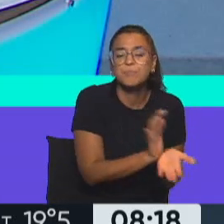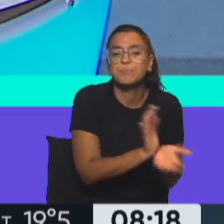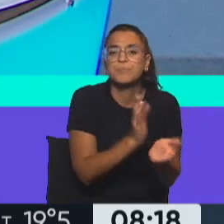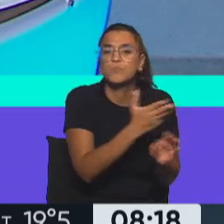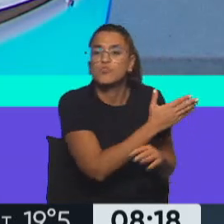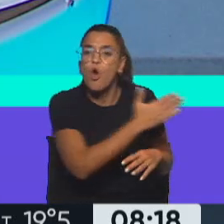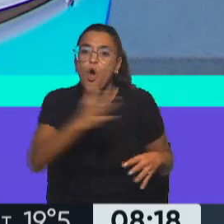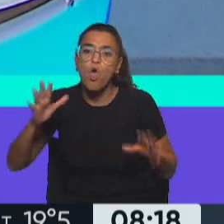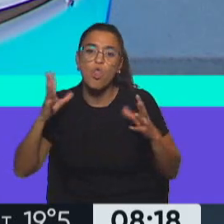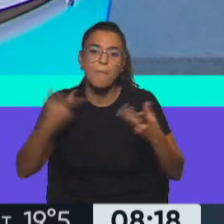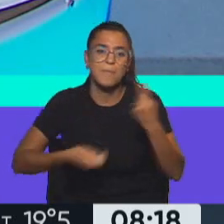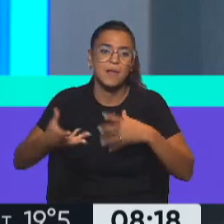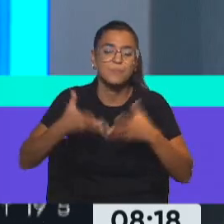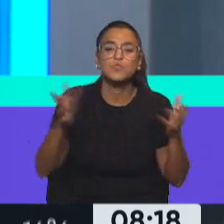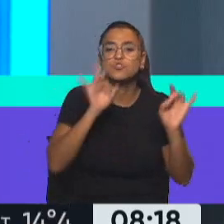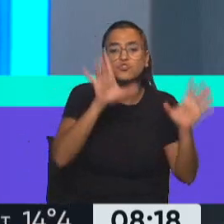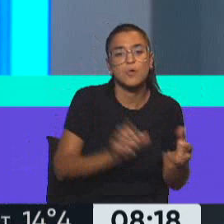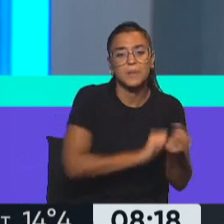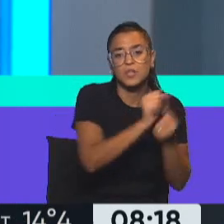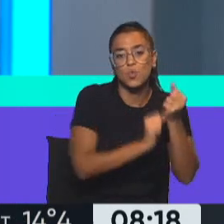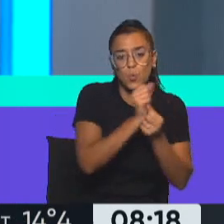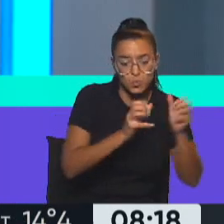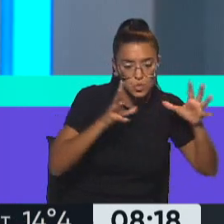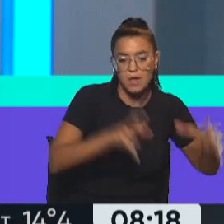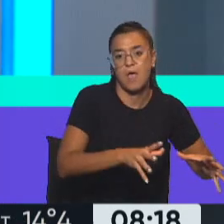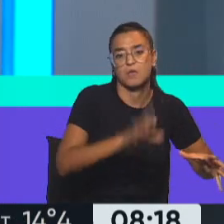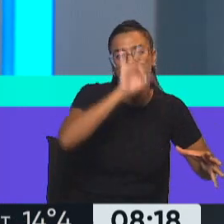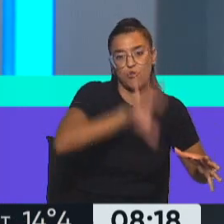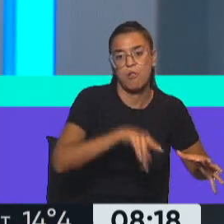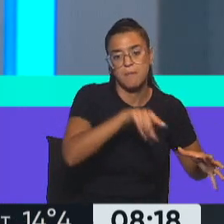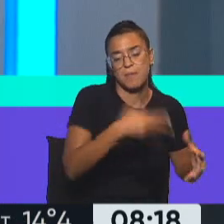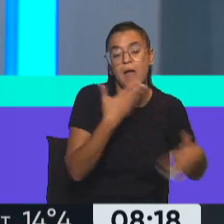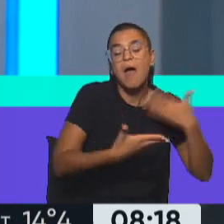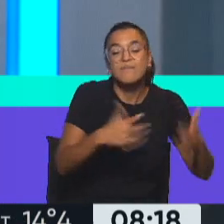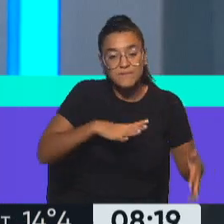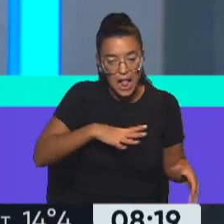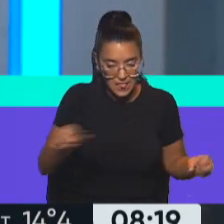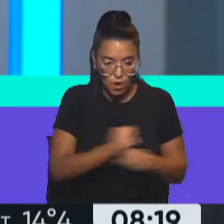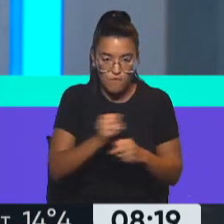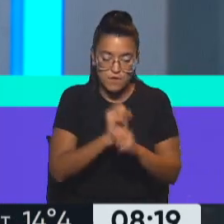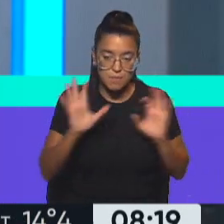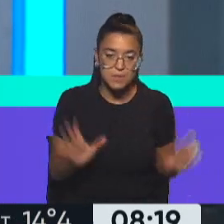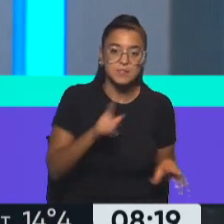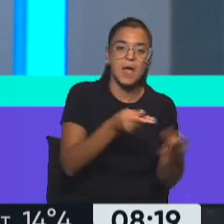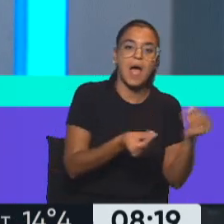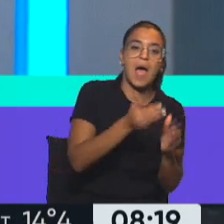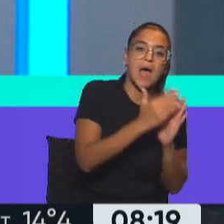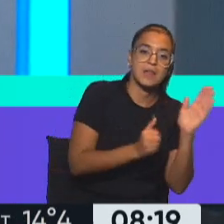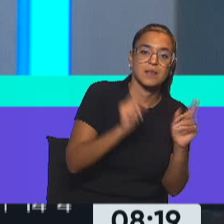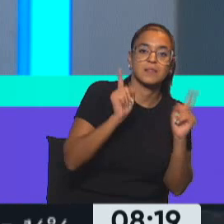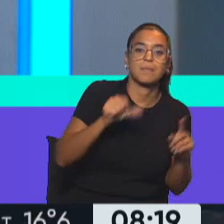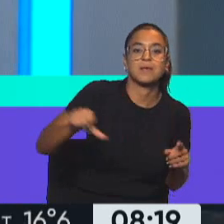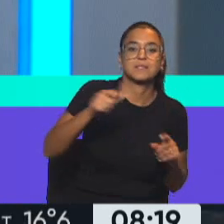implica todo el mercado. Claro, solo para el sector industrializado, si es que se avanza efectivamente, porque todavía no está la confirmación, de la harina y el aceite